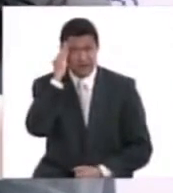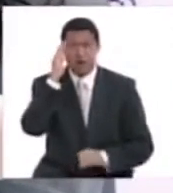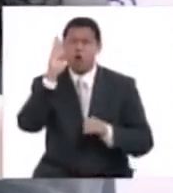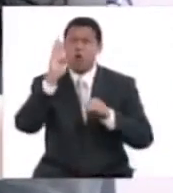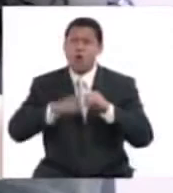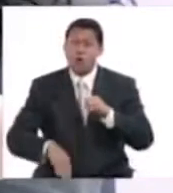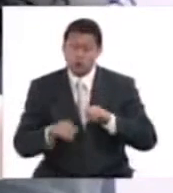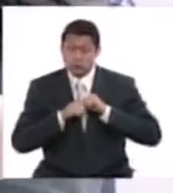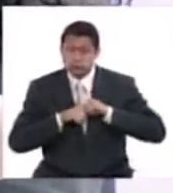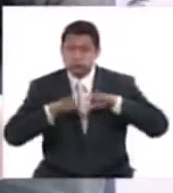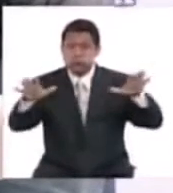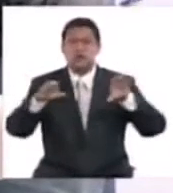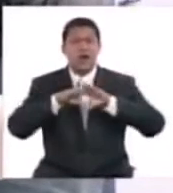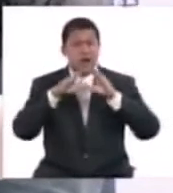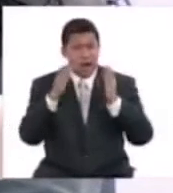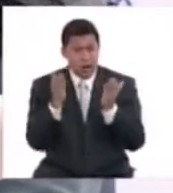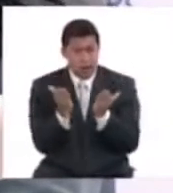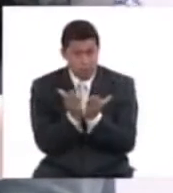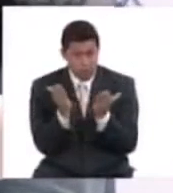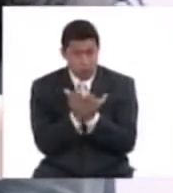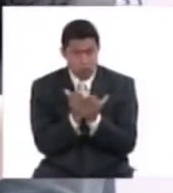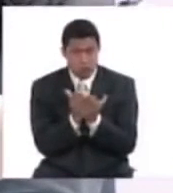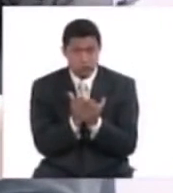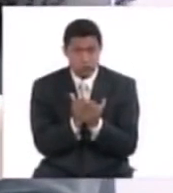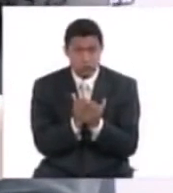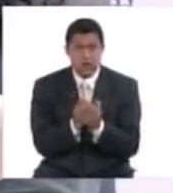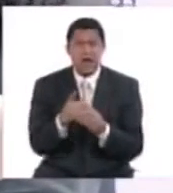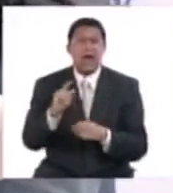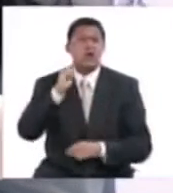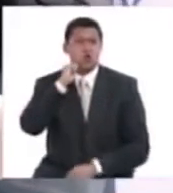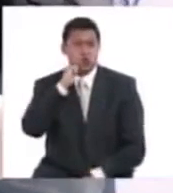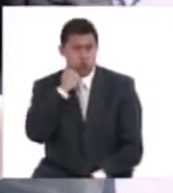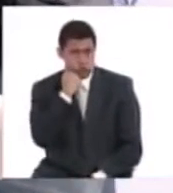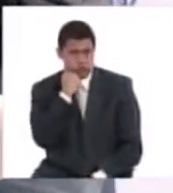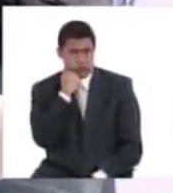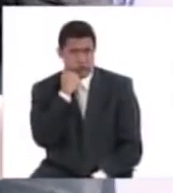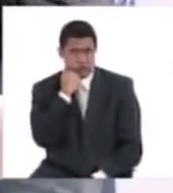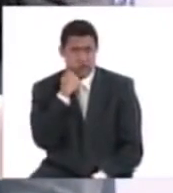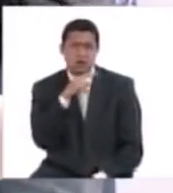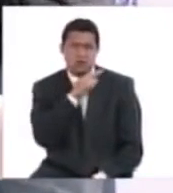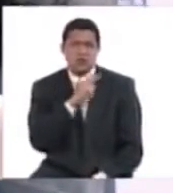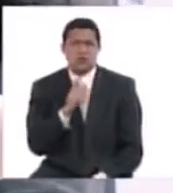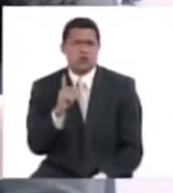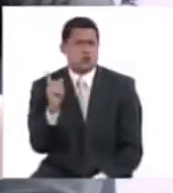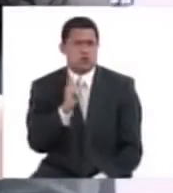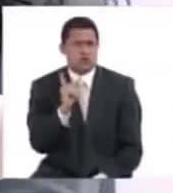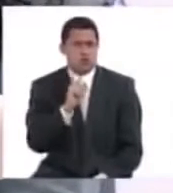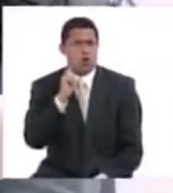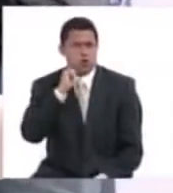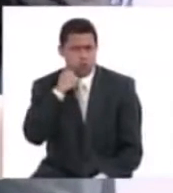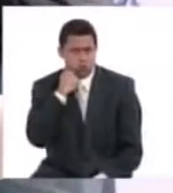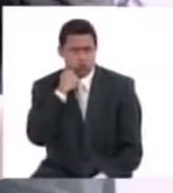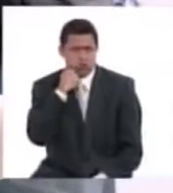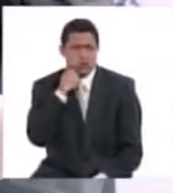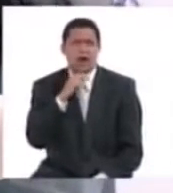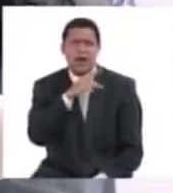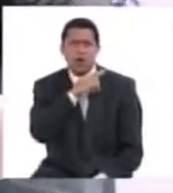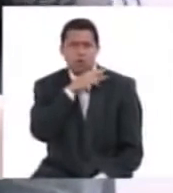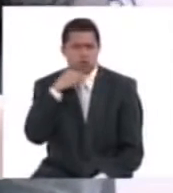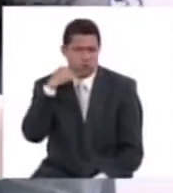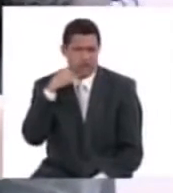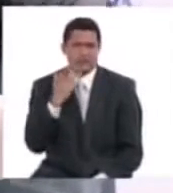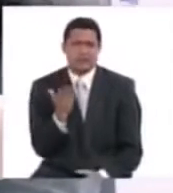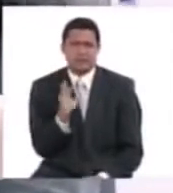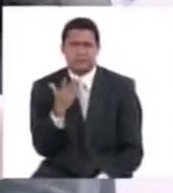el último brote a nivel mundial de difteria fue en la Unión Soviética. No fue en Rusia, sino en la Unión Soviética, o